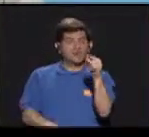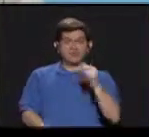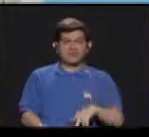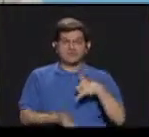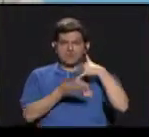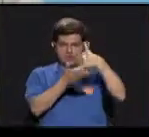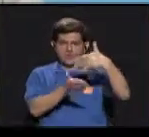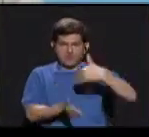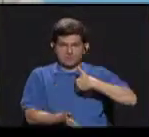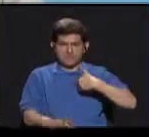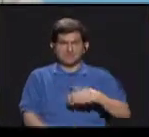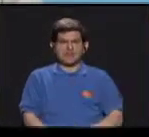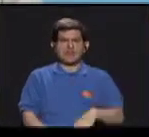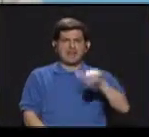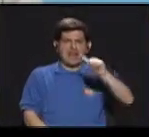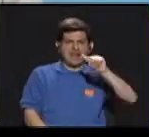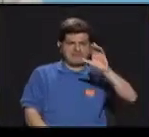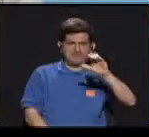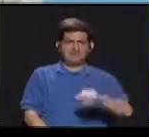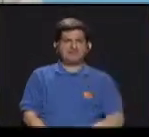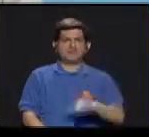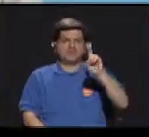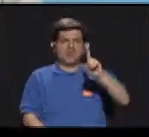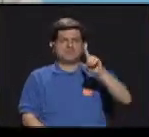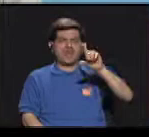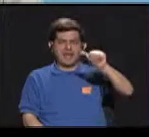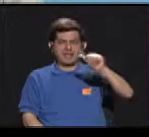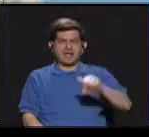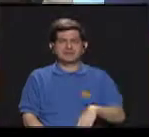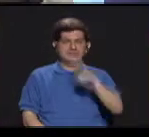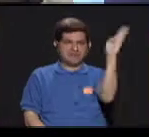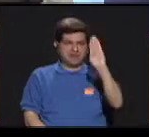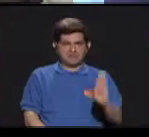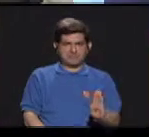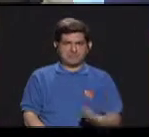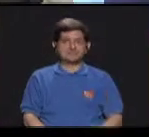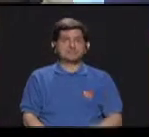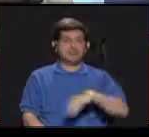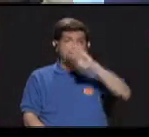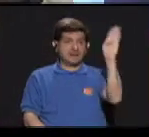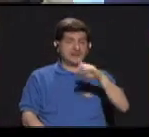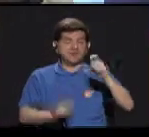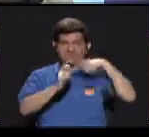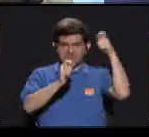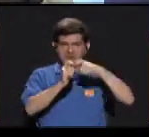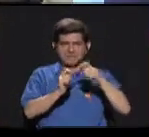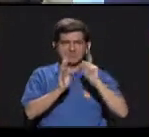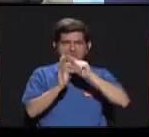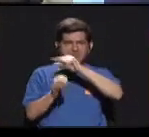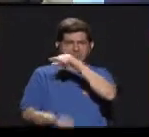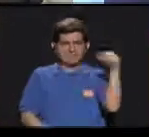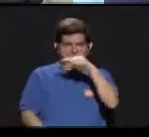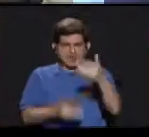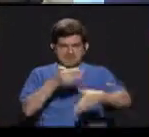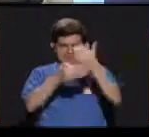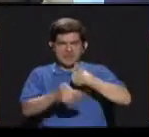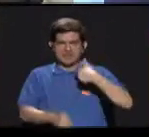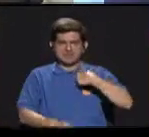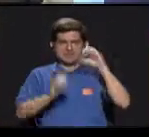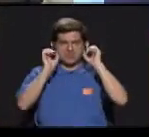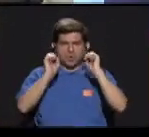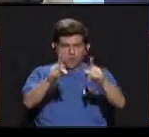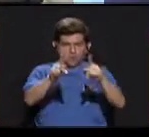mencionas ese premio que recibieron Alfredo Catania y Damián Alcázar en Brasil precisamente hace pocas semanas tuve la